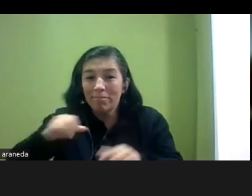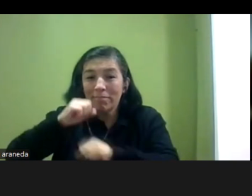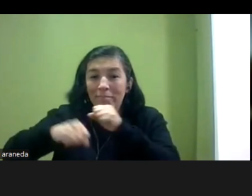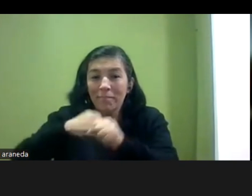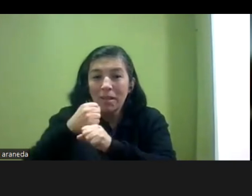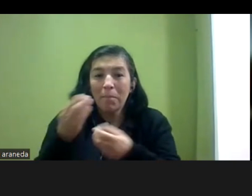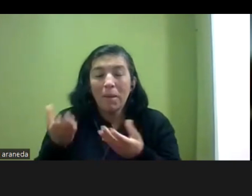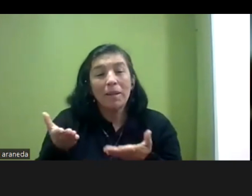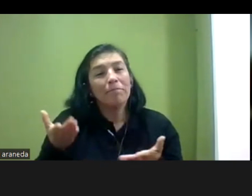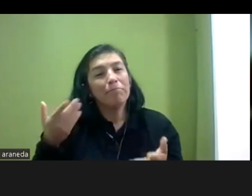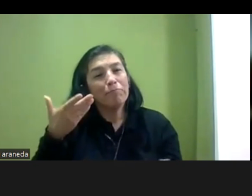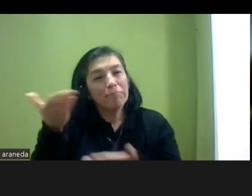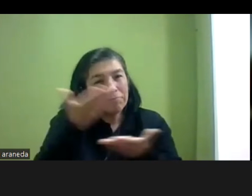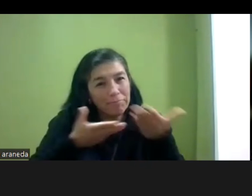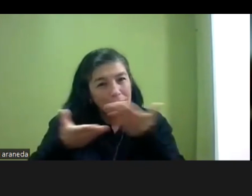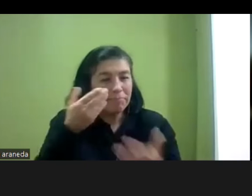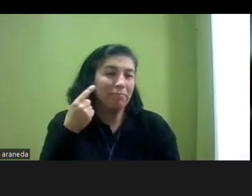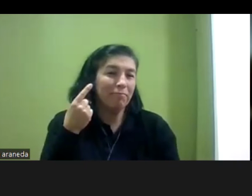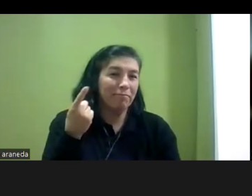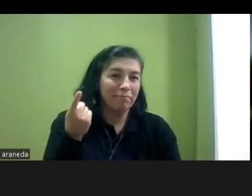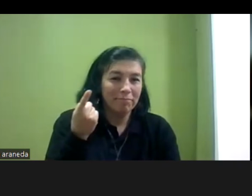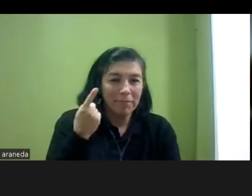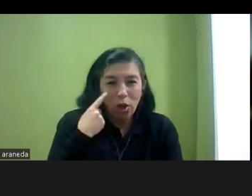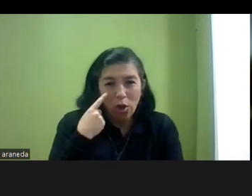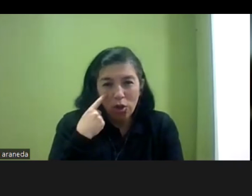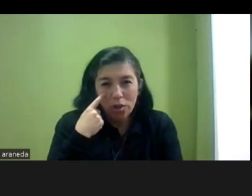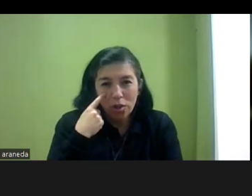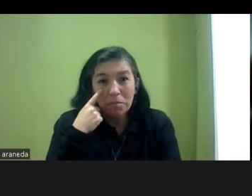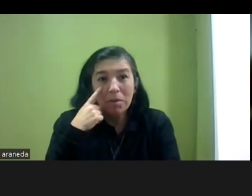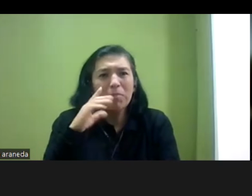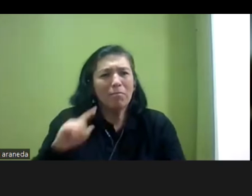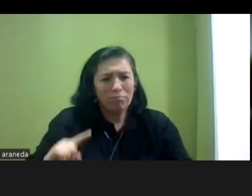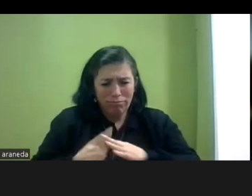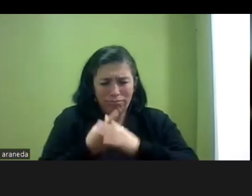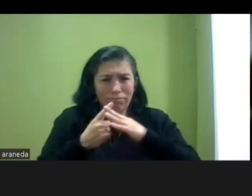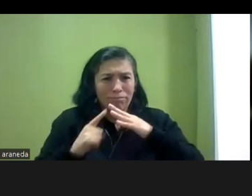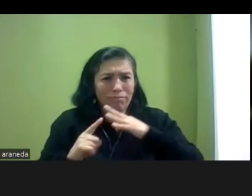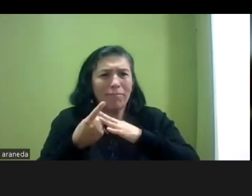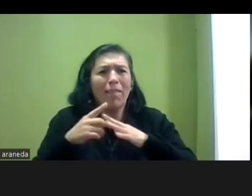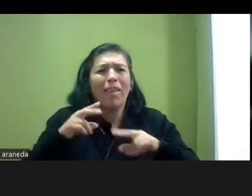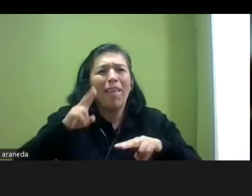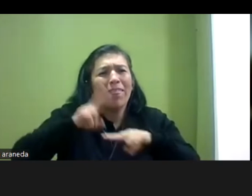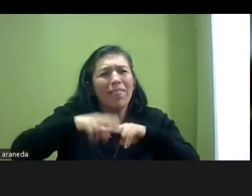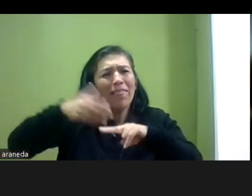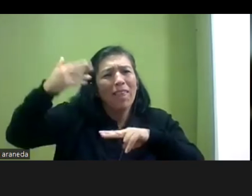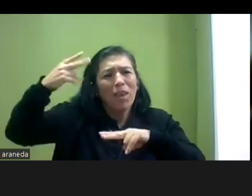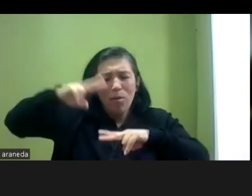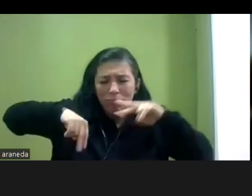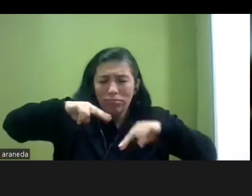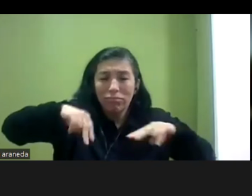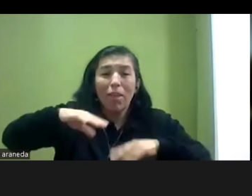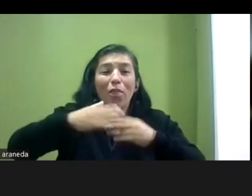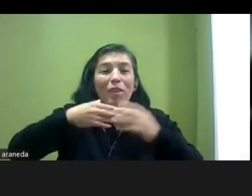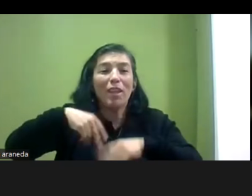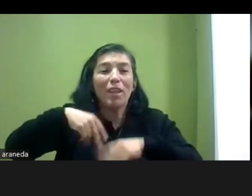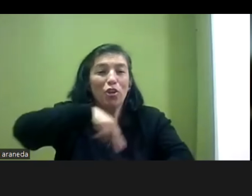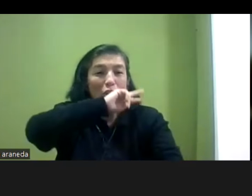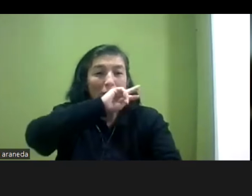y conociendo nuestros orígenes desde lo que es la arqueología en el norte de nuestro país. Le